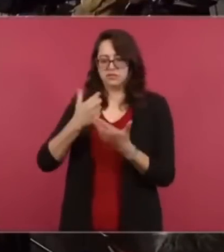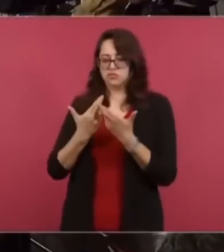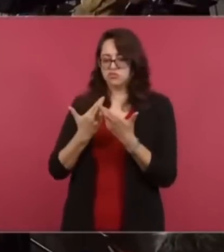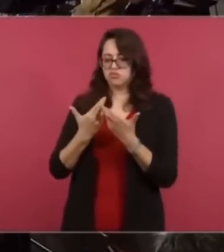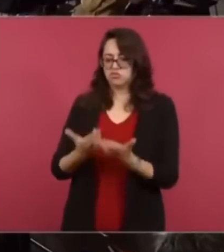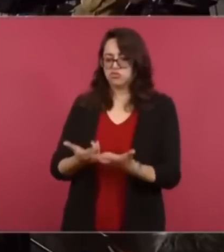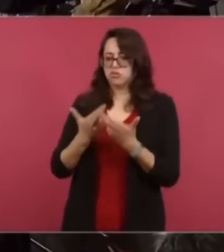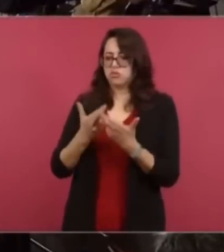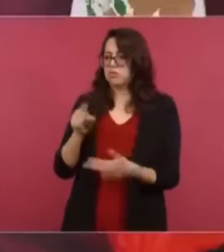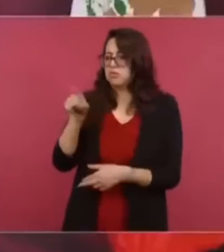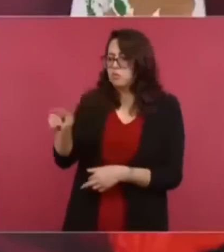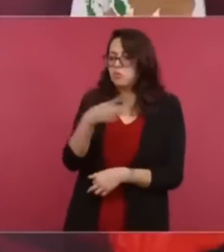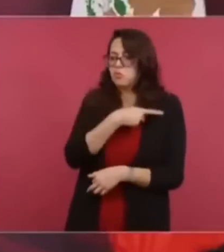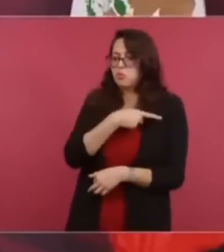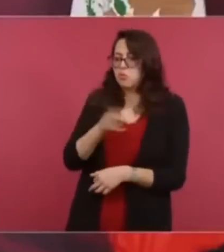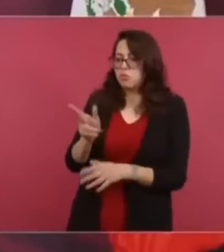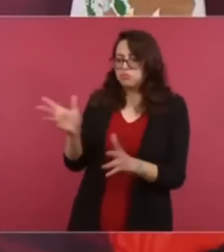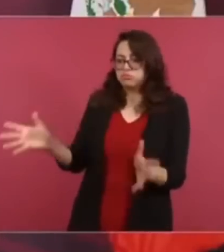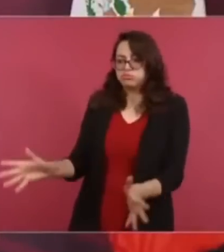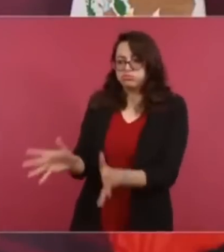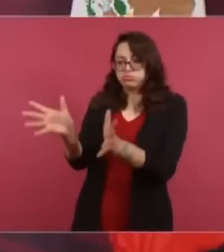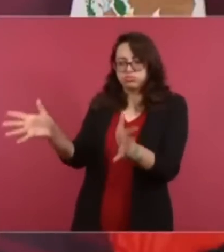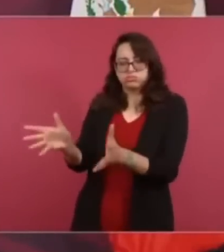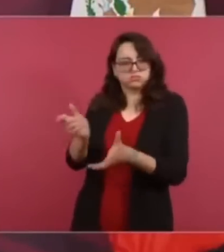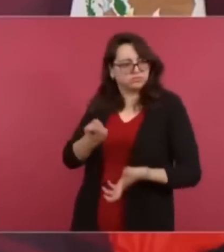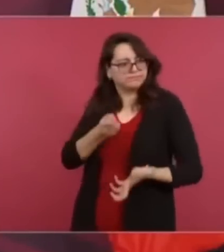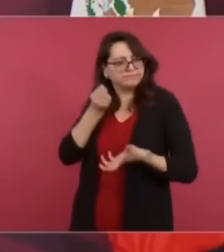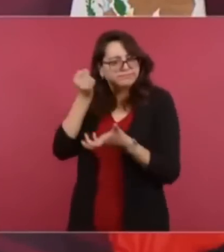al que le hace falta.